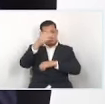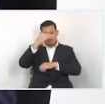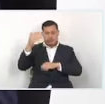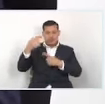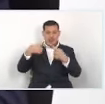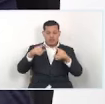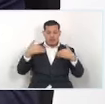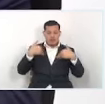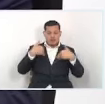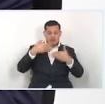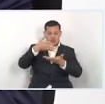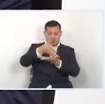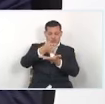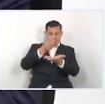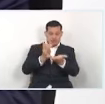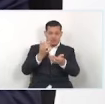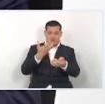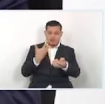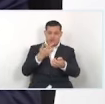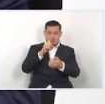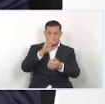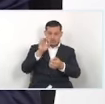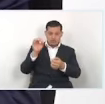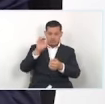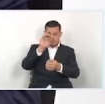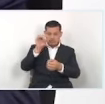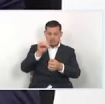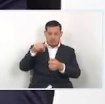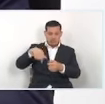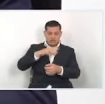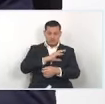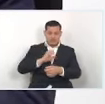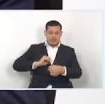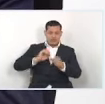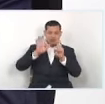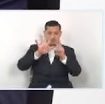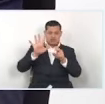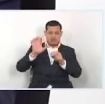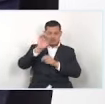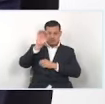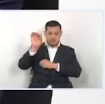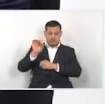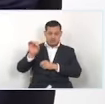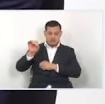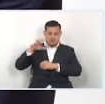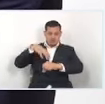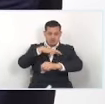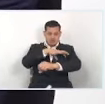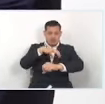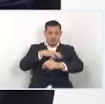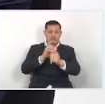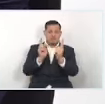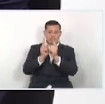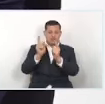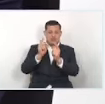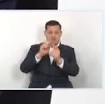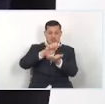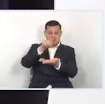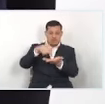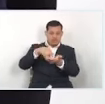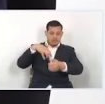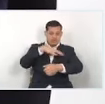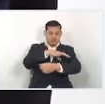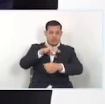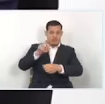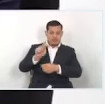si tenemos papayas, todas estas son 100% nacionales. El 75% de los productos que encontramos en el centro de abastos,